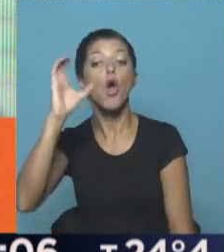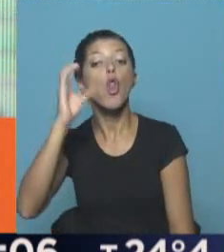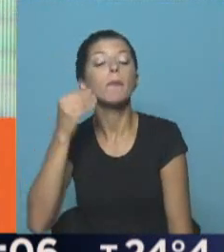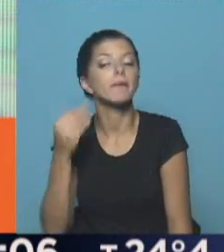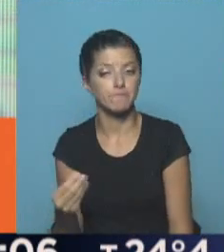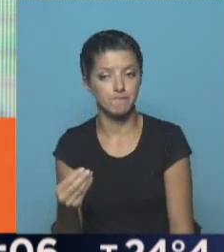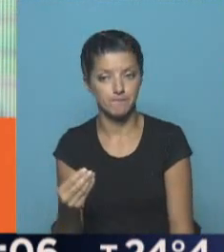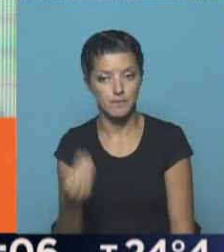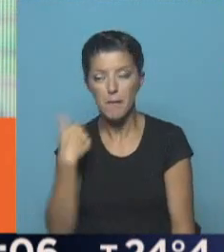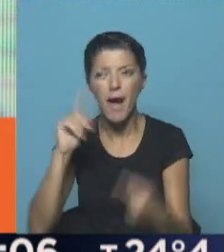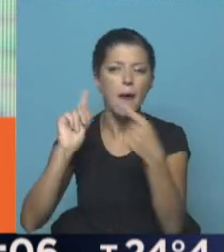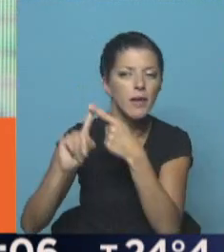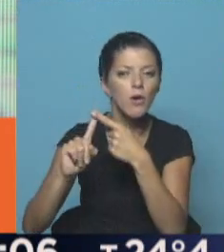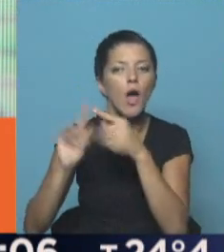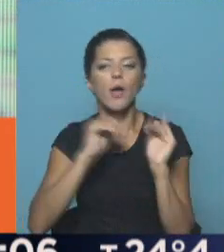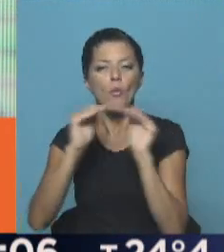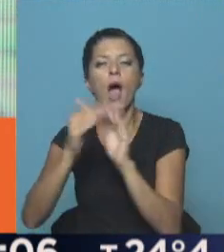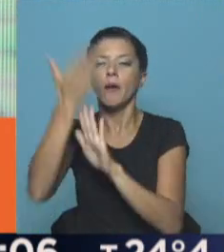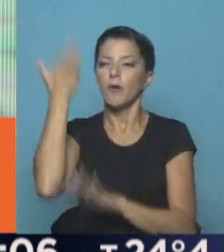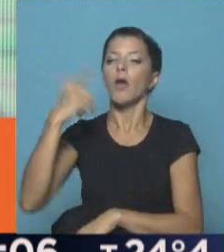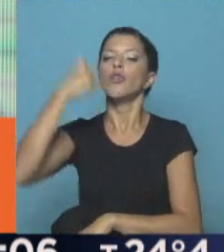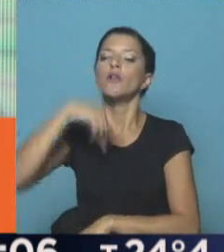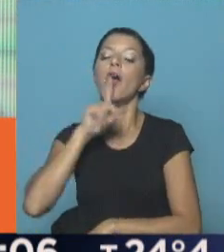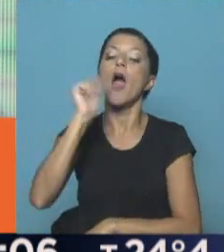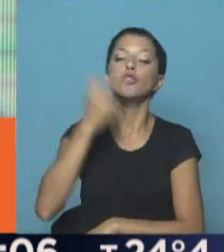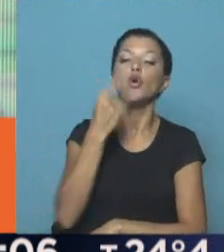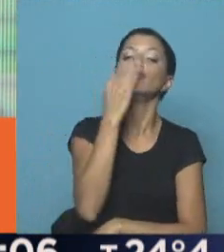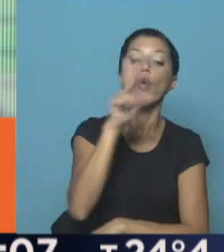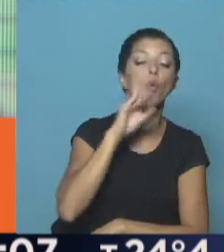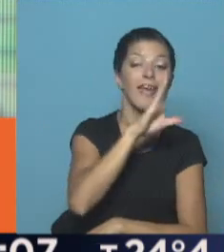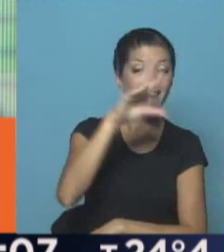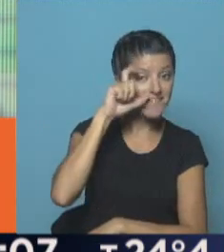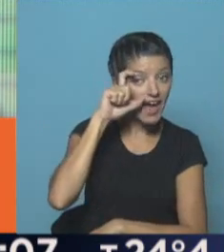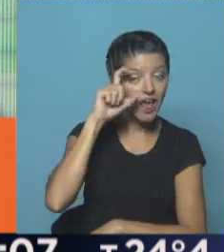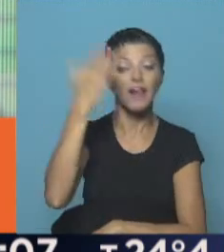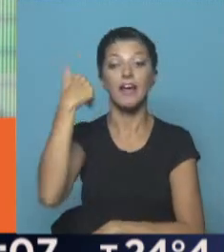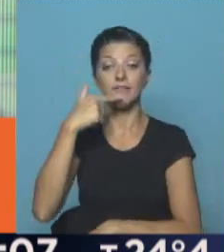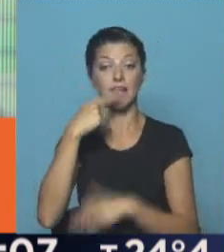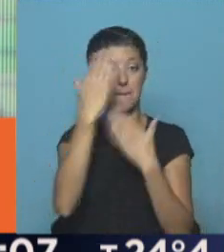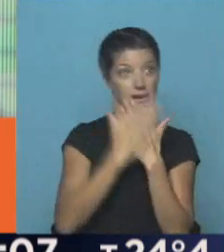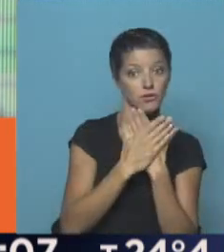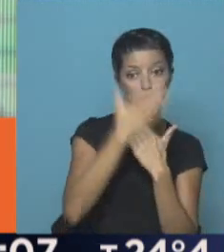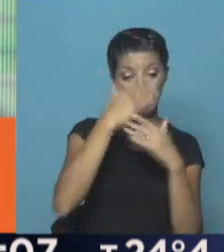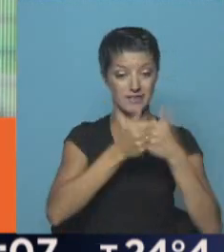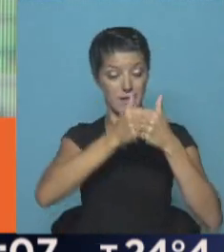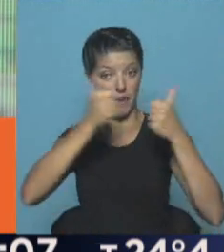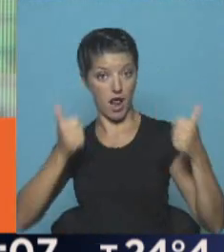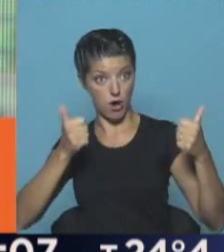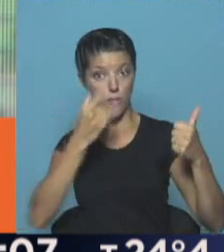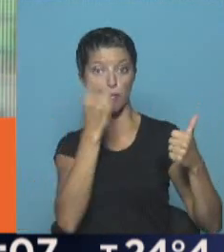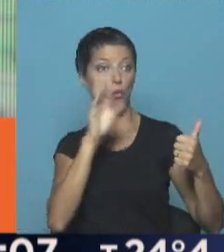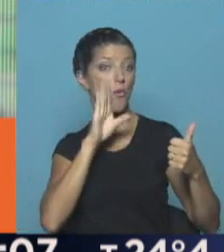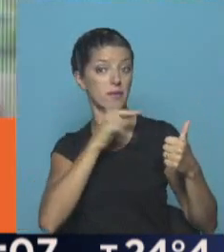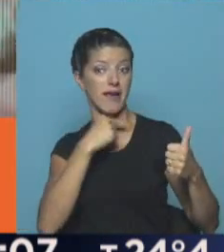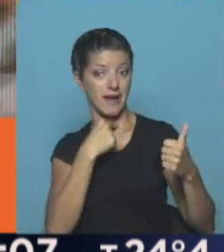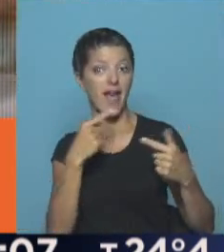Va a haber una relación como la de Santos con Uribe, que Santos fue ministro de Uribe y después se separó porque Uribe le quería